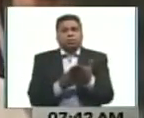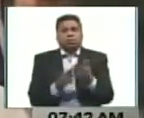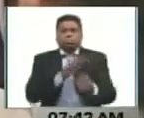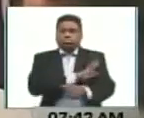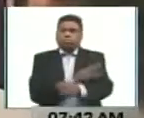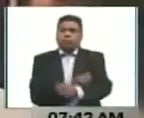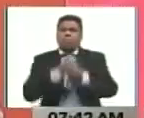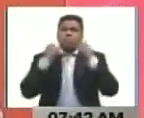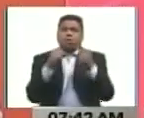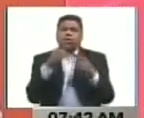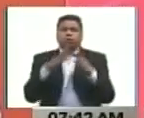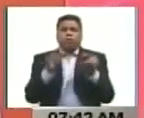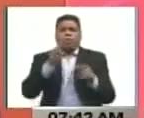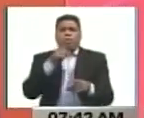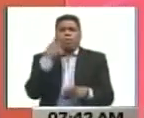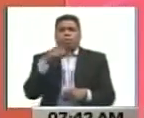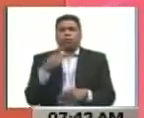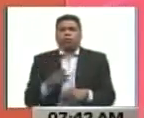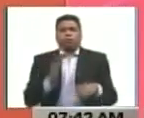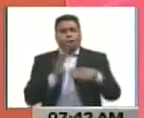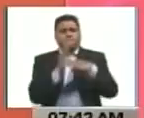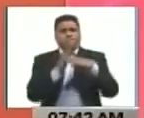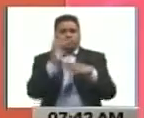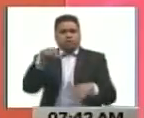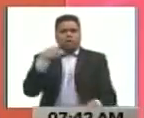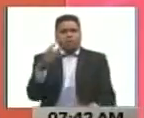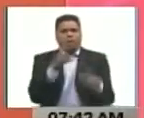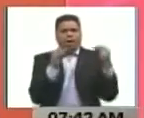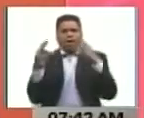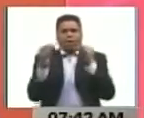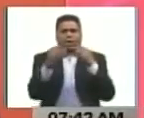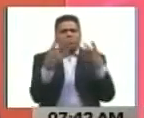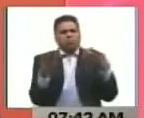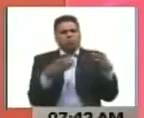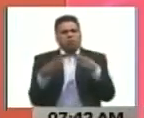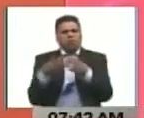nivel político. Vamos a la pausa y al regreso seguimos conversando acerca de esta reunión de los intelectuales en Venezuela.